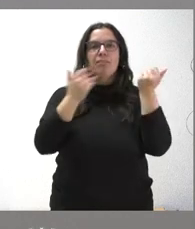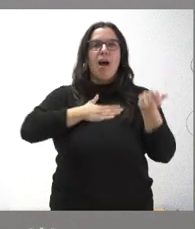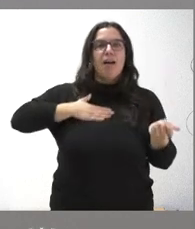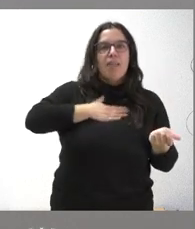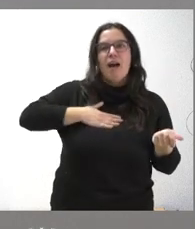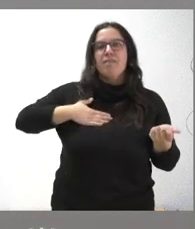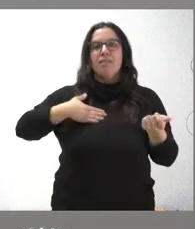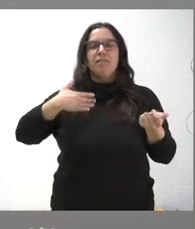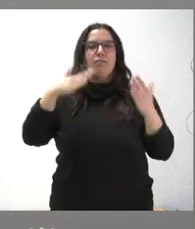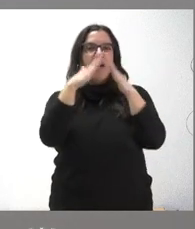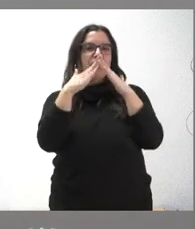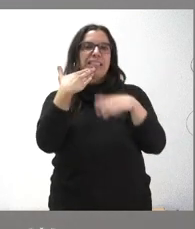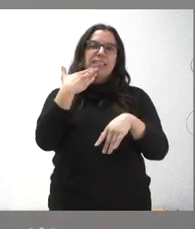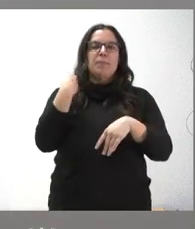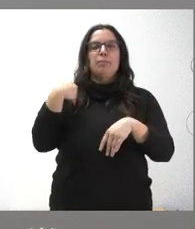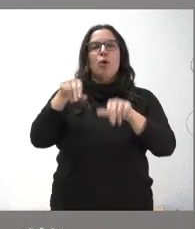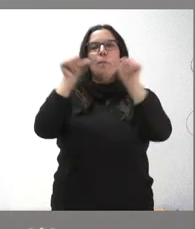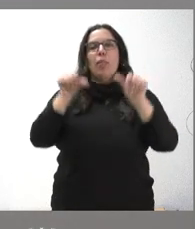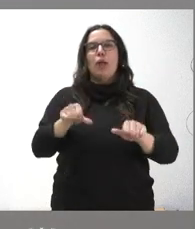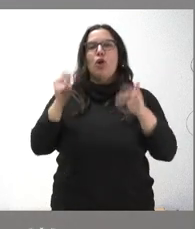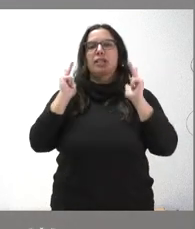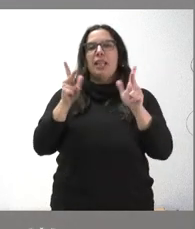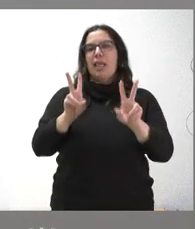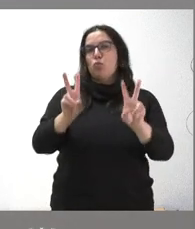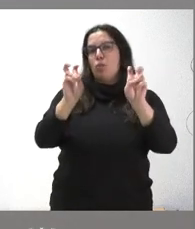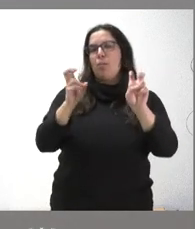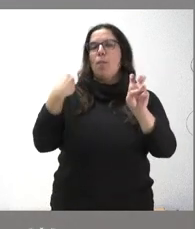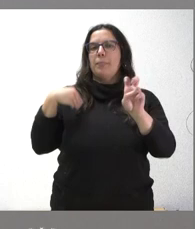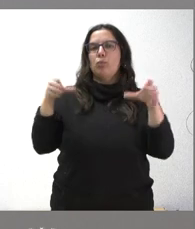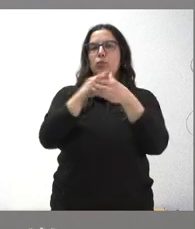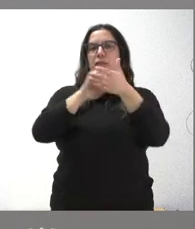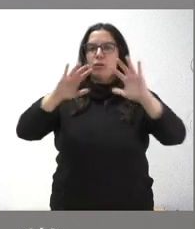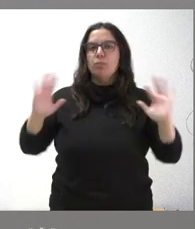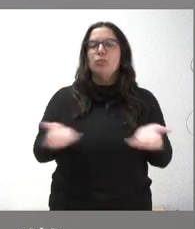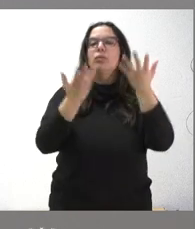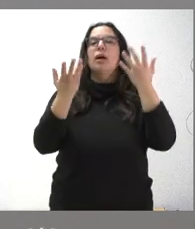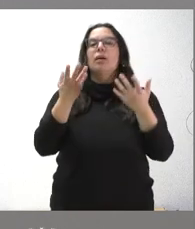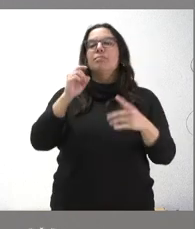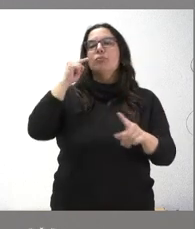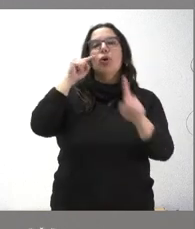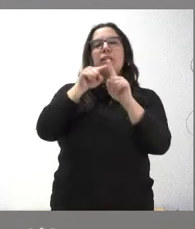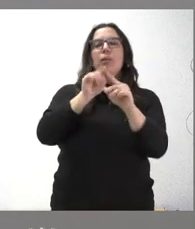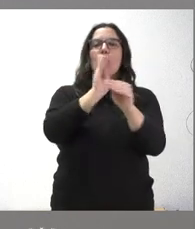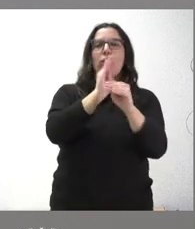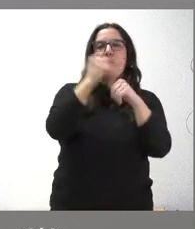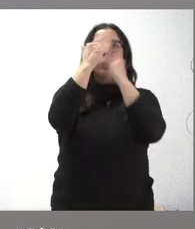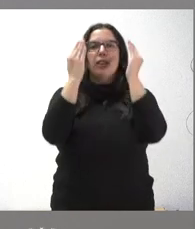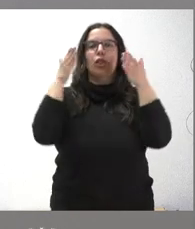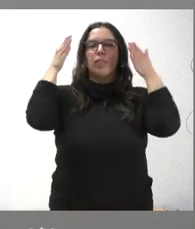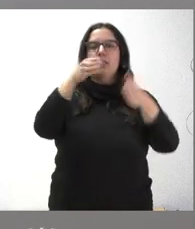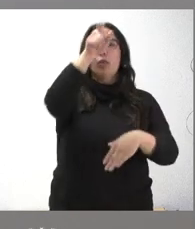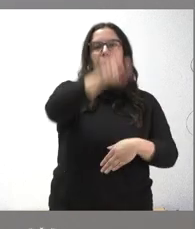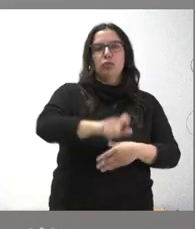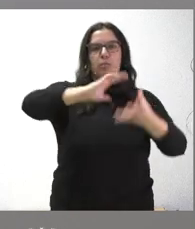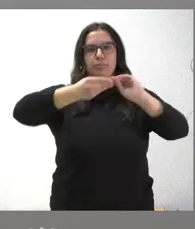hogareño acorde con el nuevo modelo Residencial y asistencial que la junta está impulsando basado en el cuidado y atención centrados en la